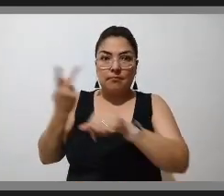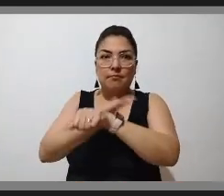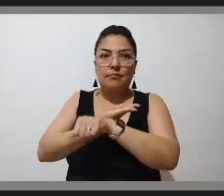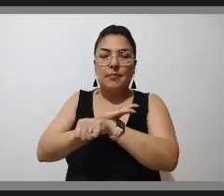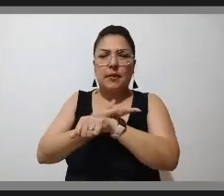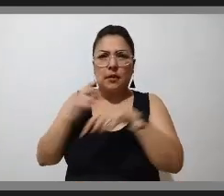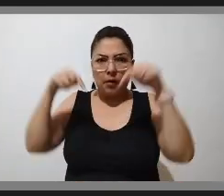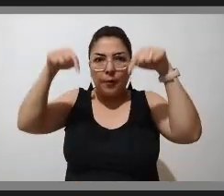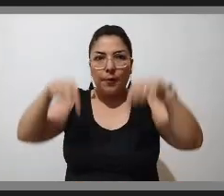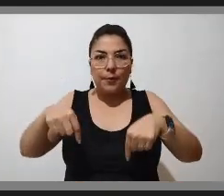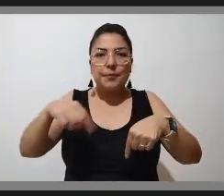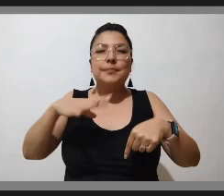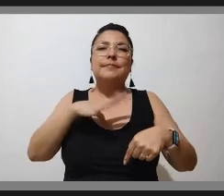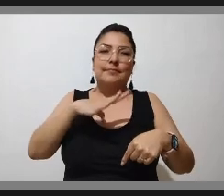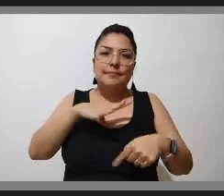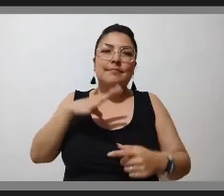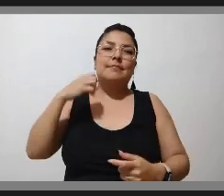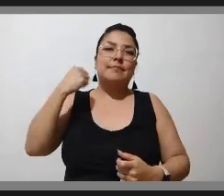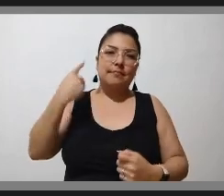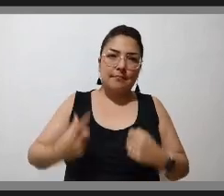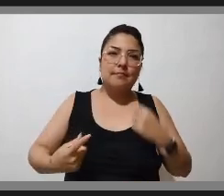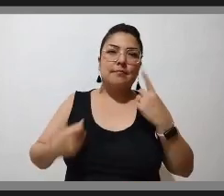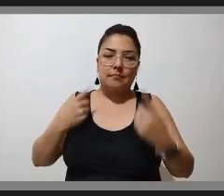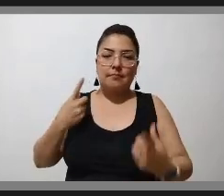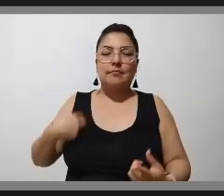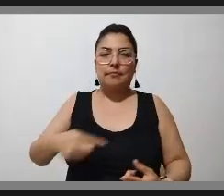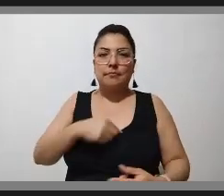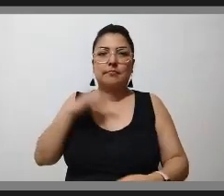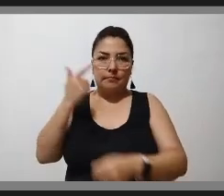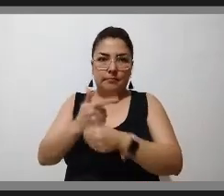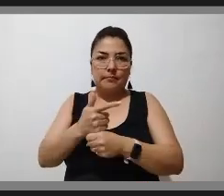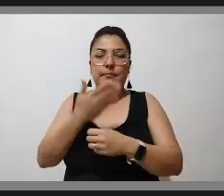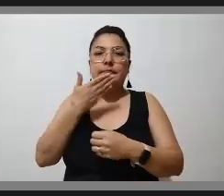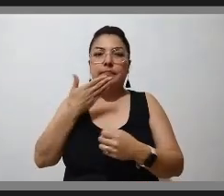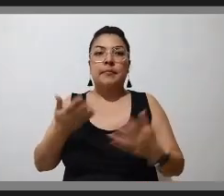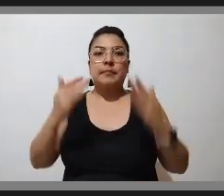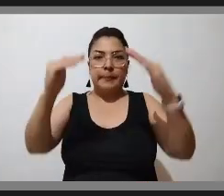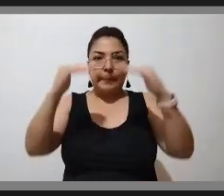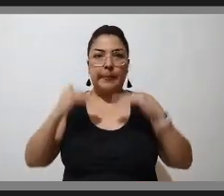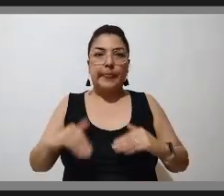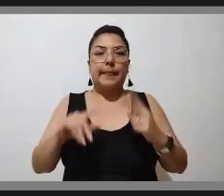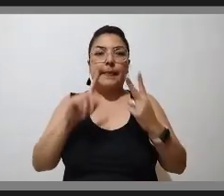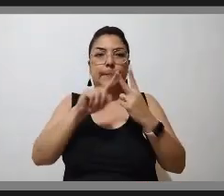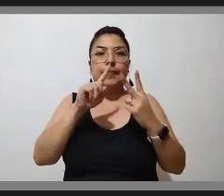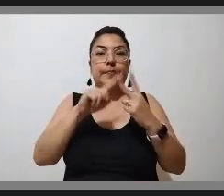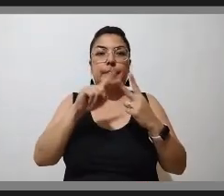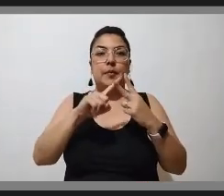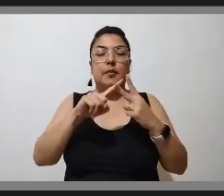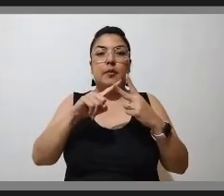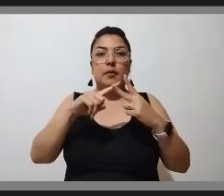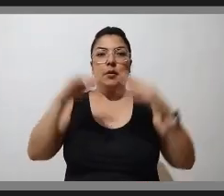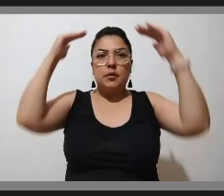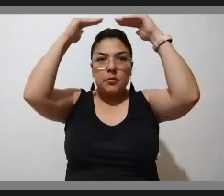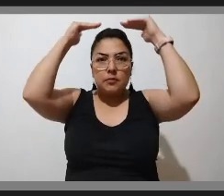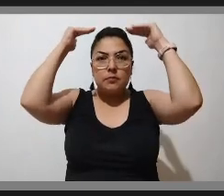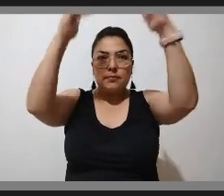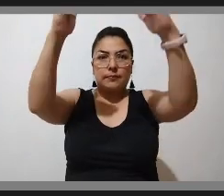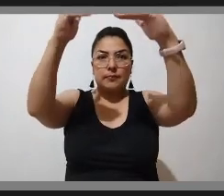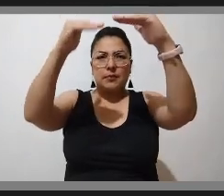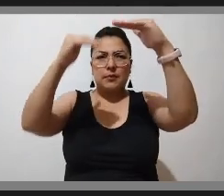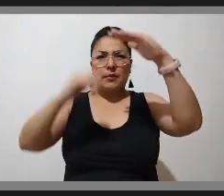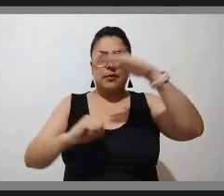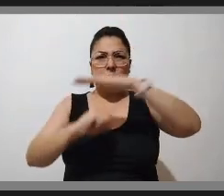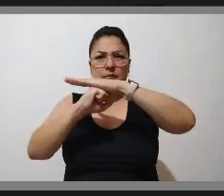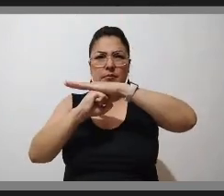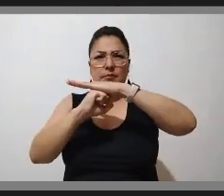manera en la cual podemos tomar como punto de referencia para poderlo identificar. Luego, tenemos los techos de cemento.